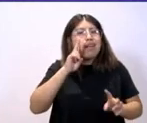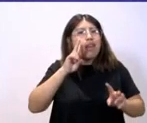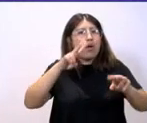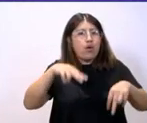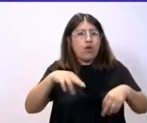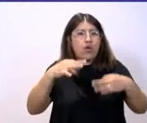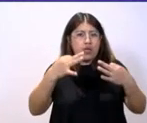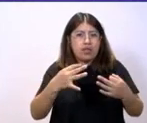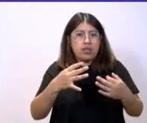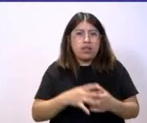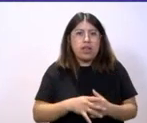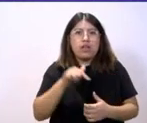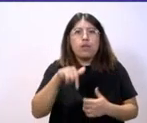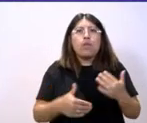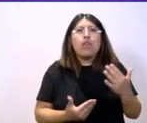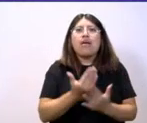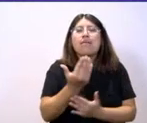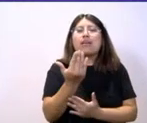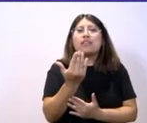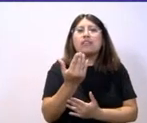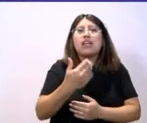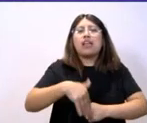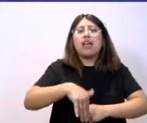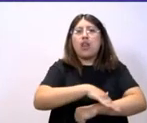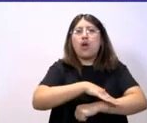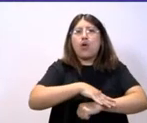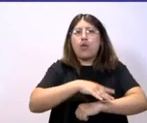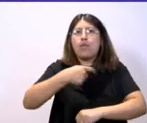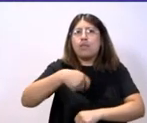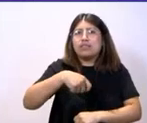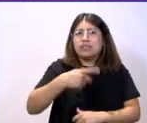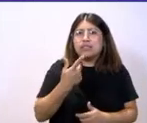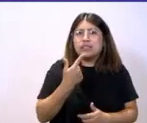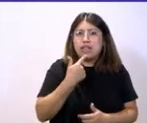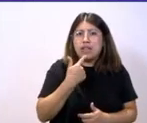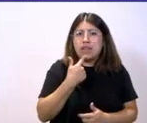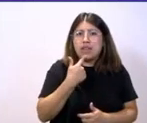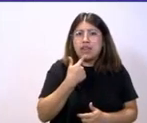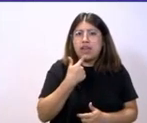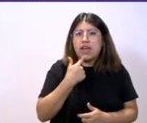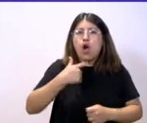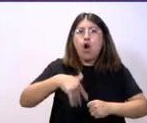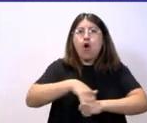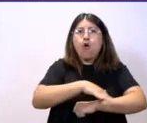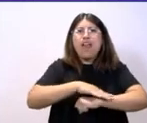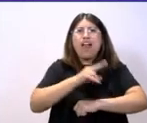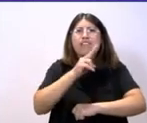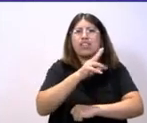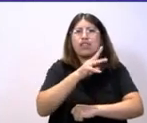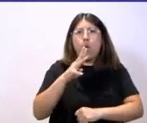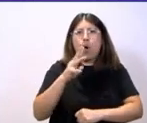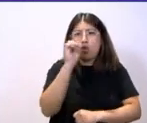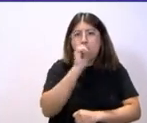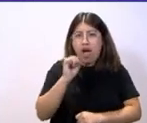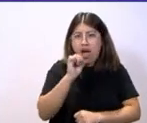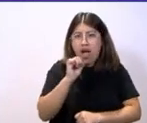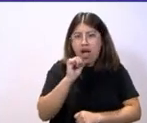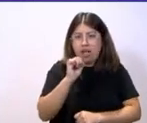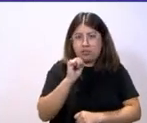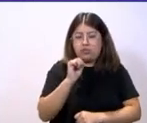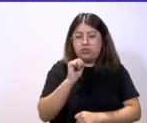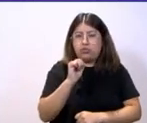lo decía esta mañana el presidente del Gobierno, han gobernado en esta comunidad durante 24 años con anterioridad a este